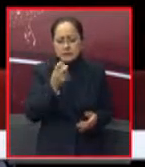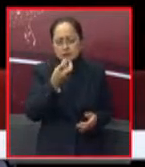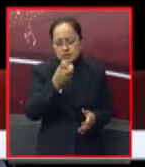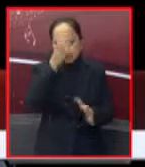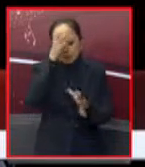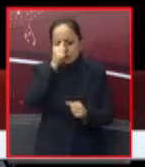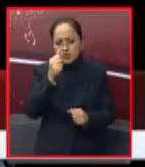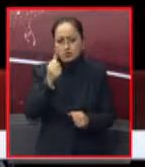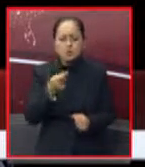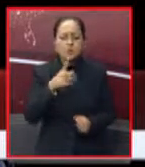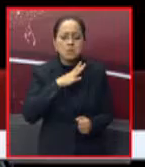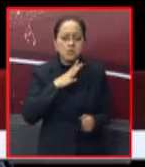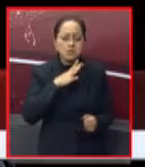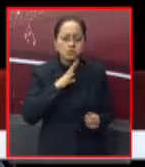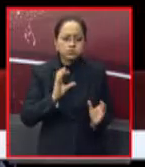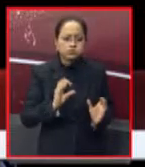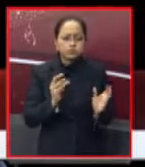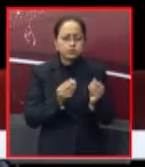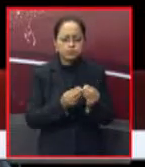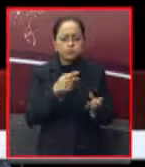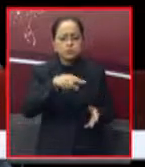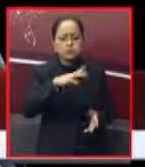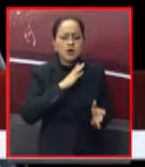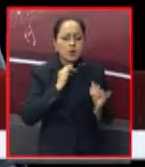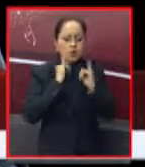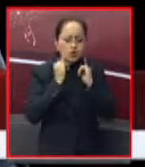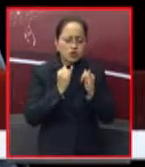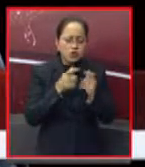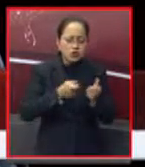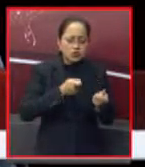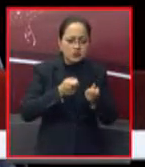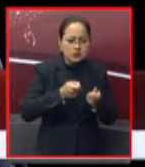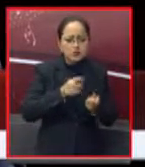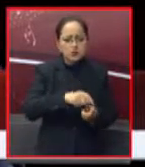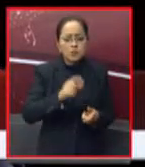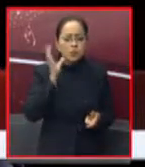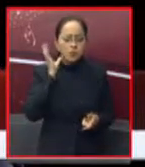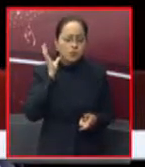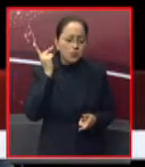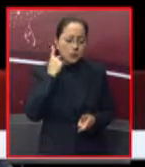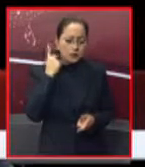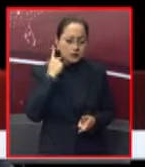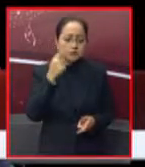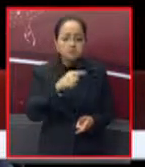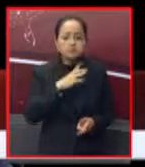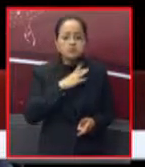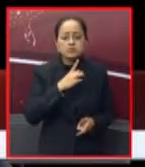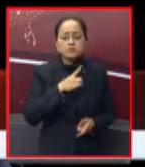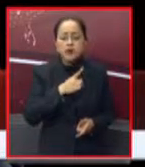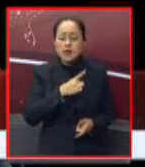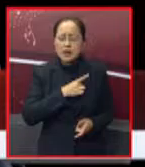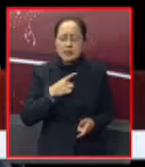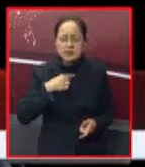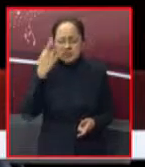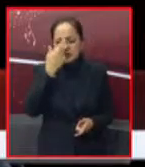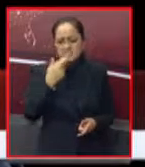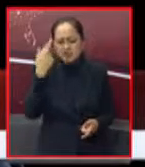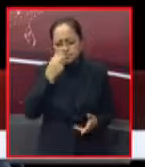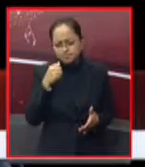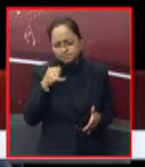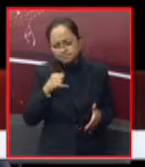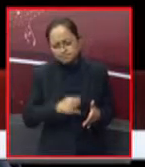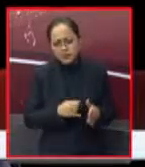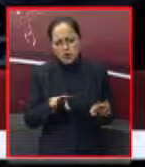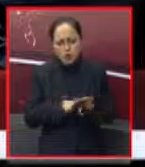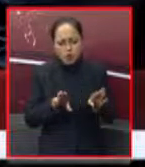que emite la Junta de Coordinación Política, pues debemos de analizar a fondo los mecanismos necesarios para el aumento